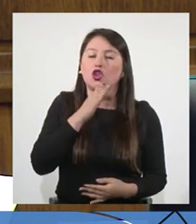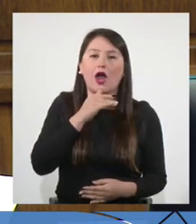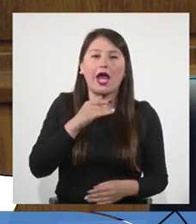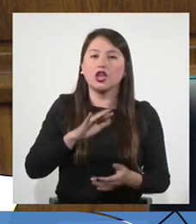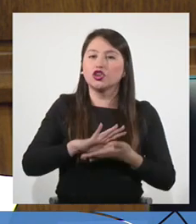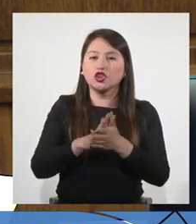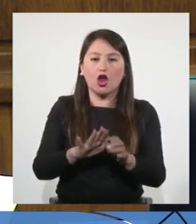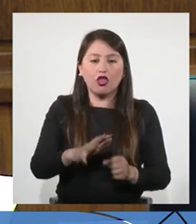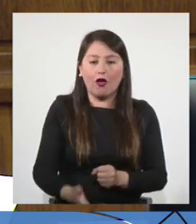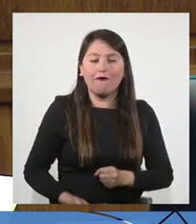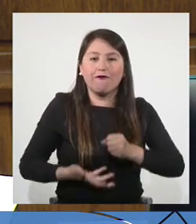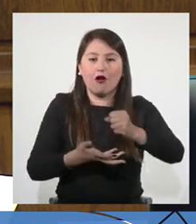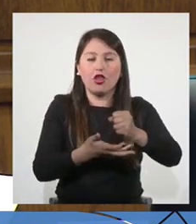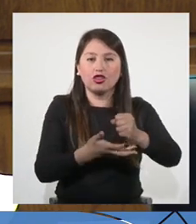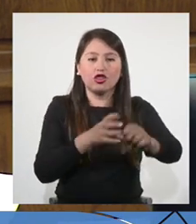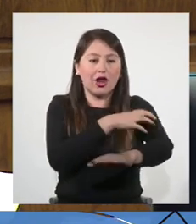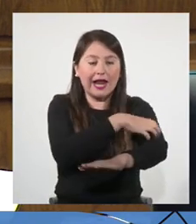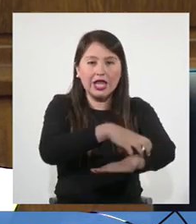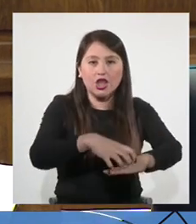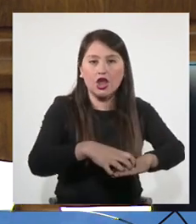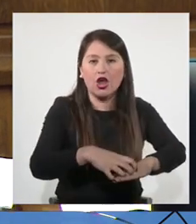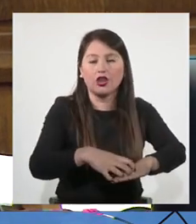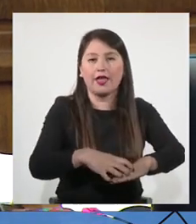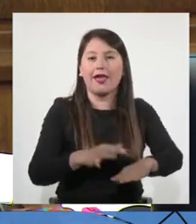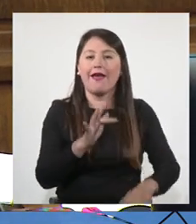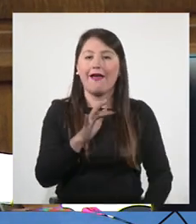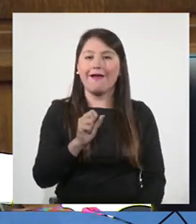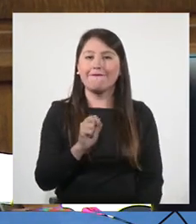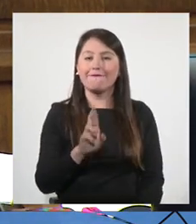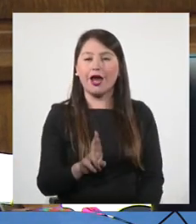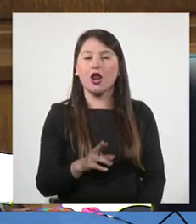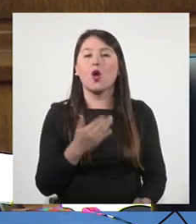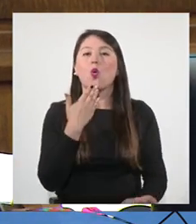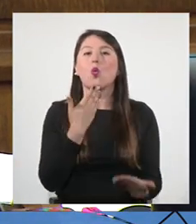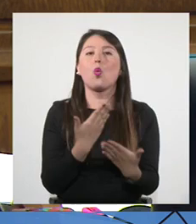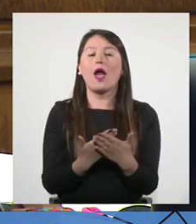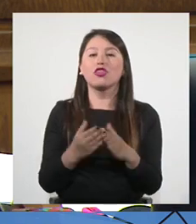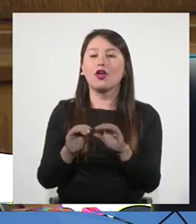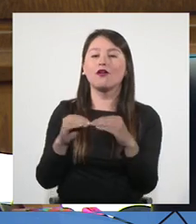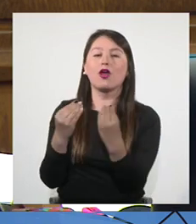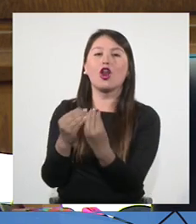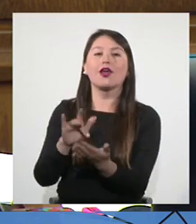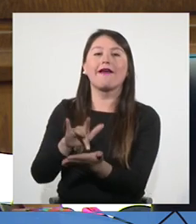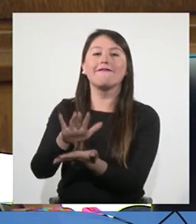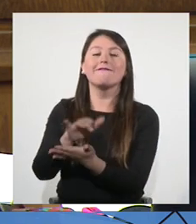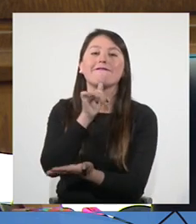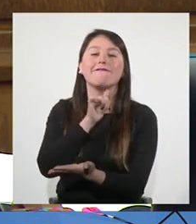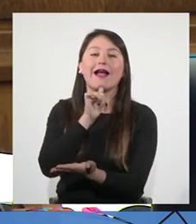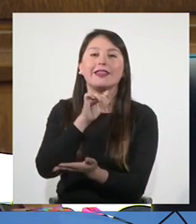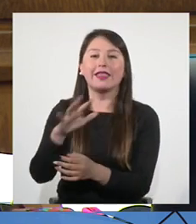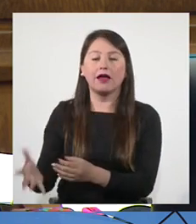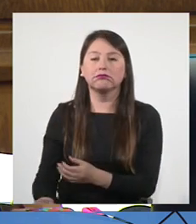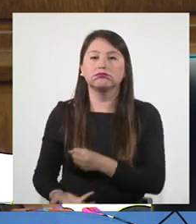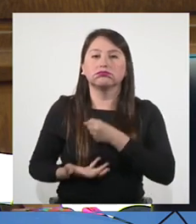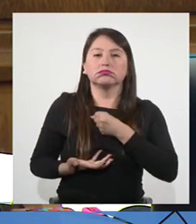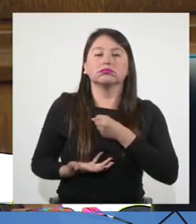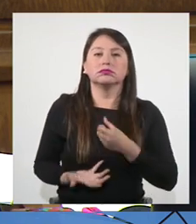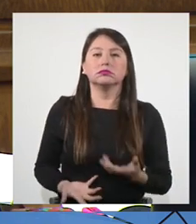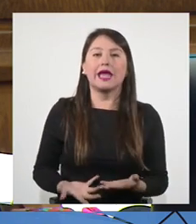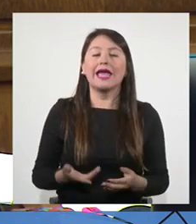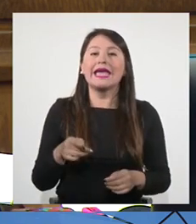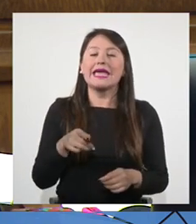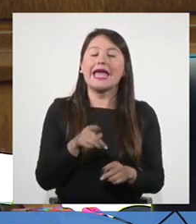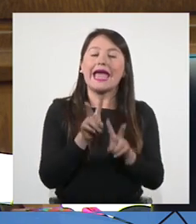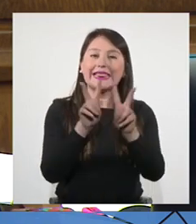espejos, nos pasan una parte del fondo espejo del FAR regional. ¿Cuándo nos dan el saldo pendiente? Y hay un tercer fuente de gasto que es metro